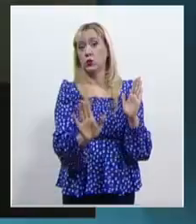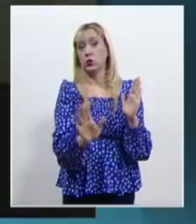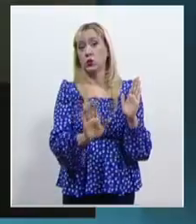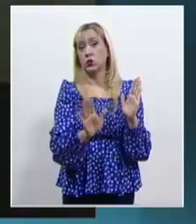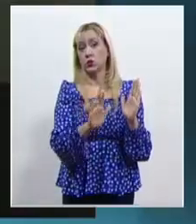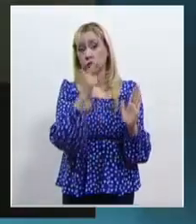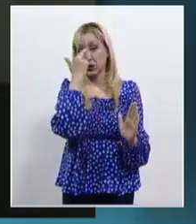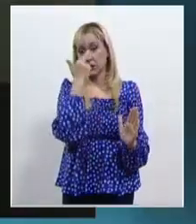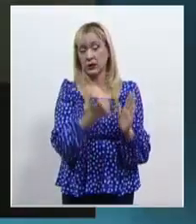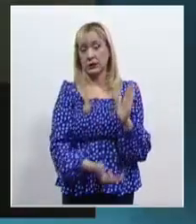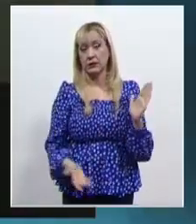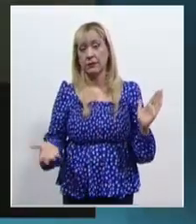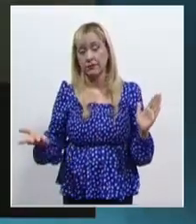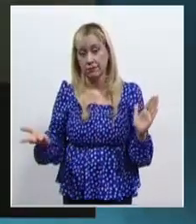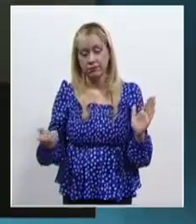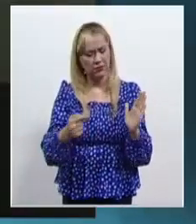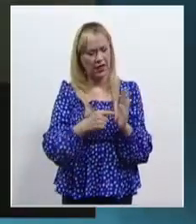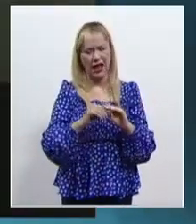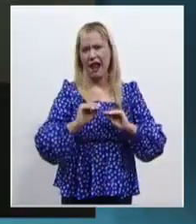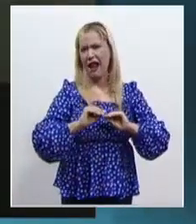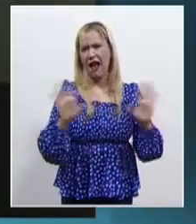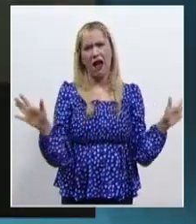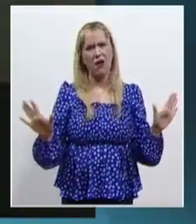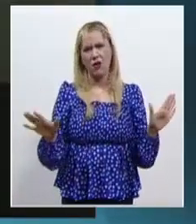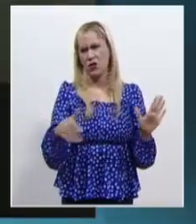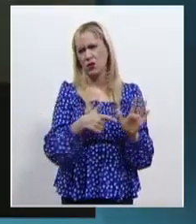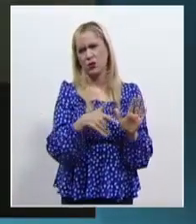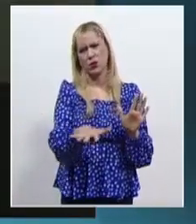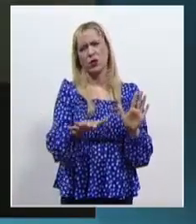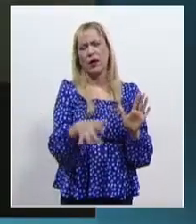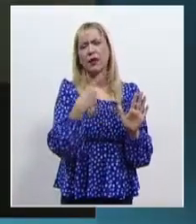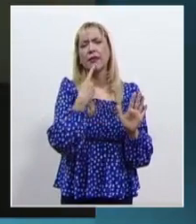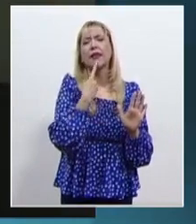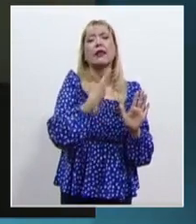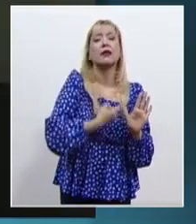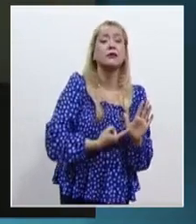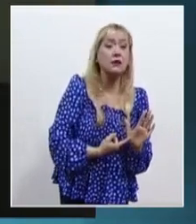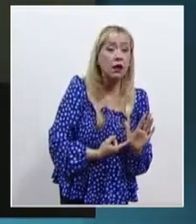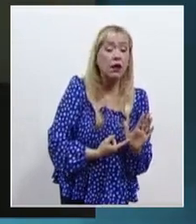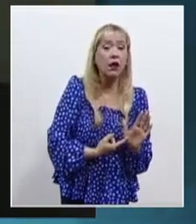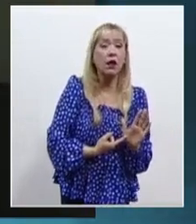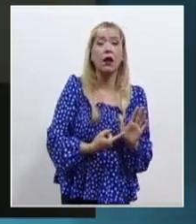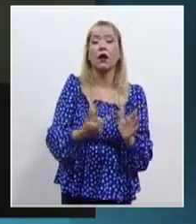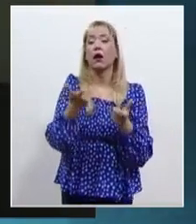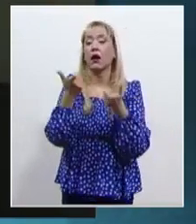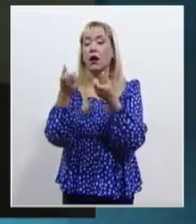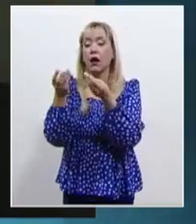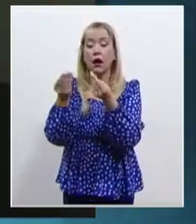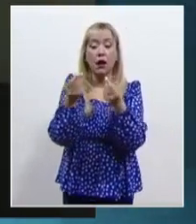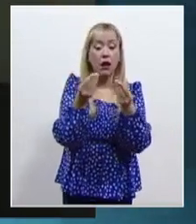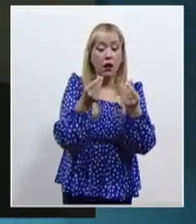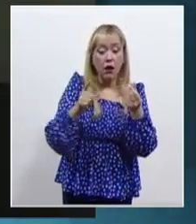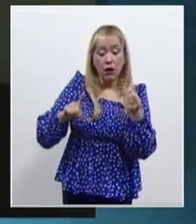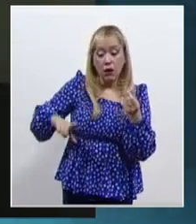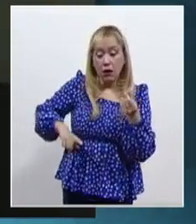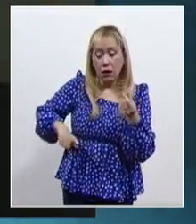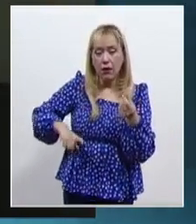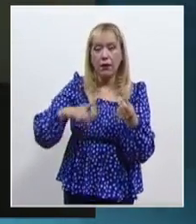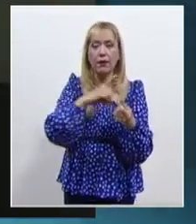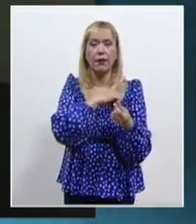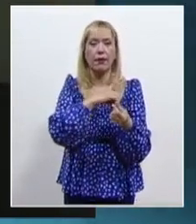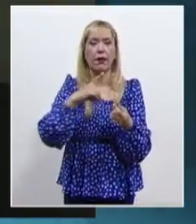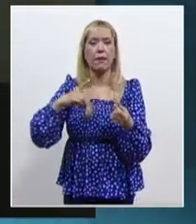Constitución, a final de cuentas, es muy clara cuando establece que los recursos públicos se tienen que aplicar de